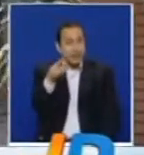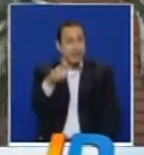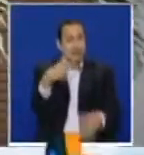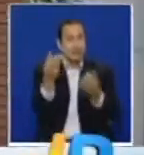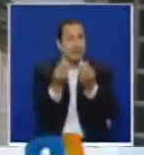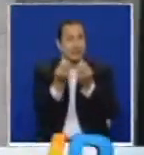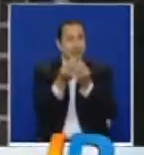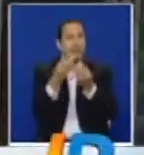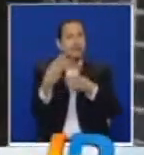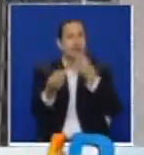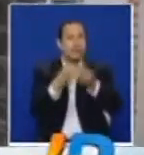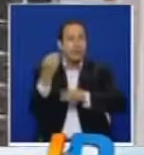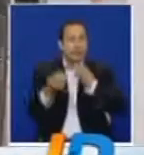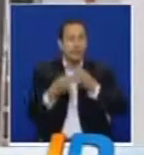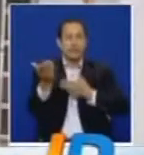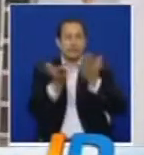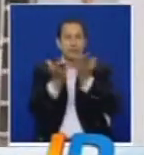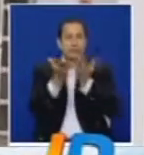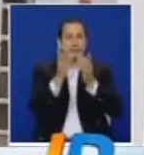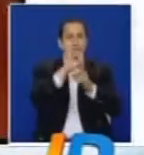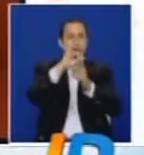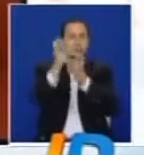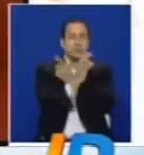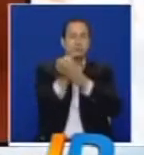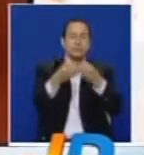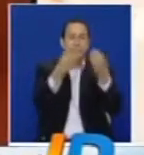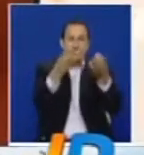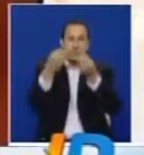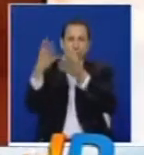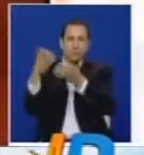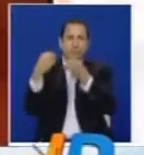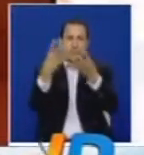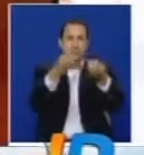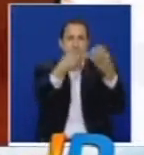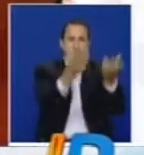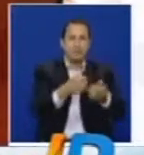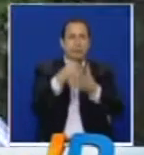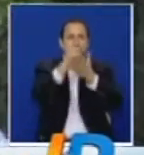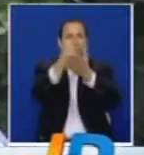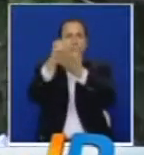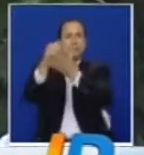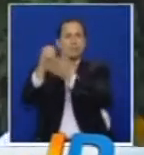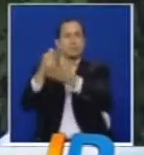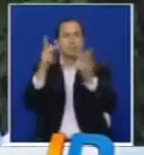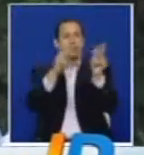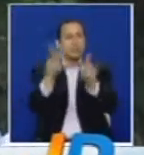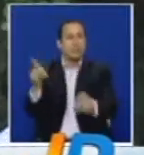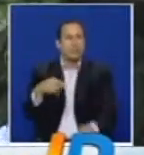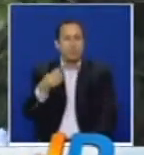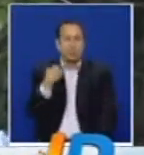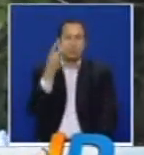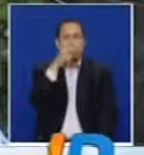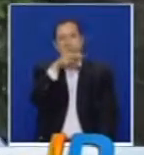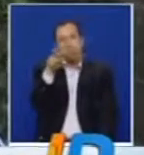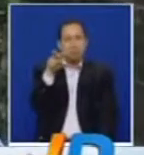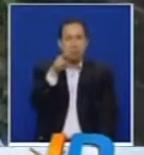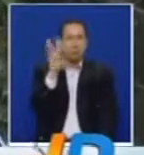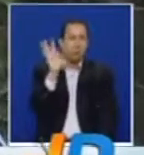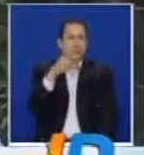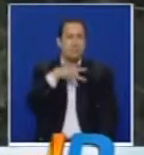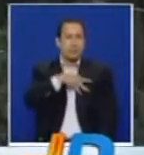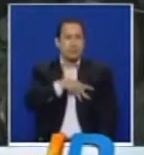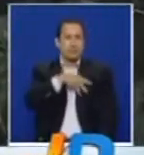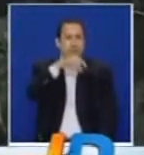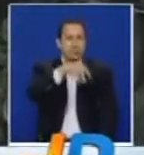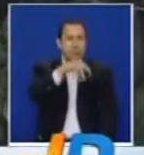le prestaban un importante servicio social a la comunidad con el trabajo espiritual que venían realizando. Uno los veía pasar, eran misioneros, eran muy nobles,